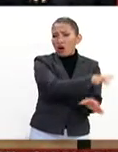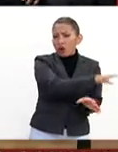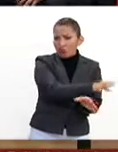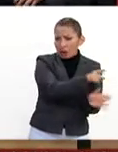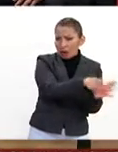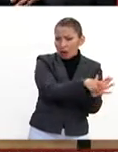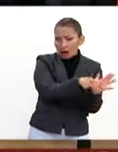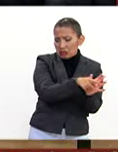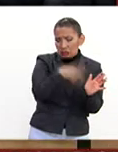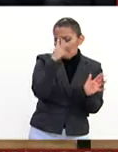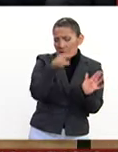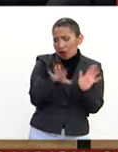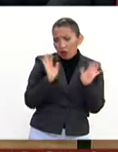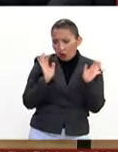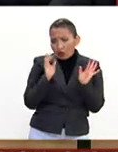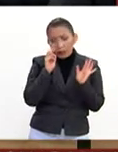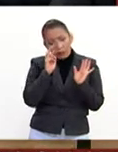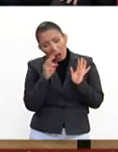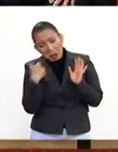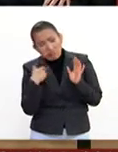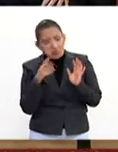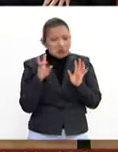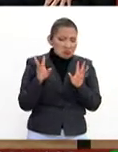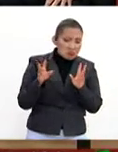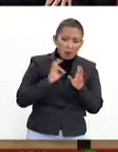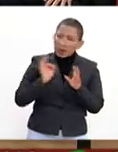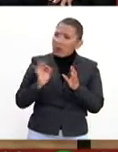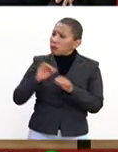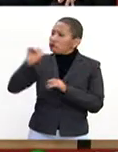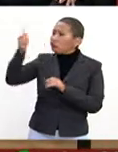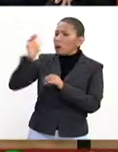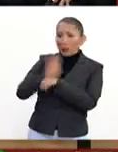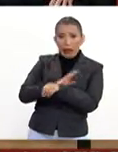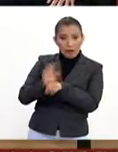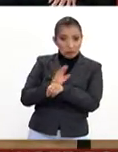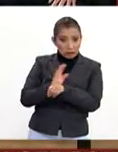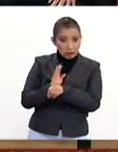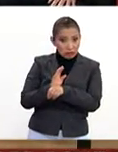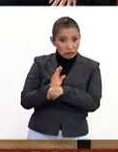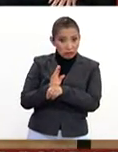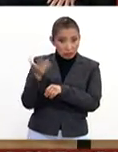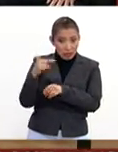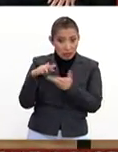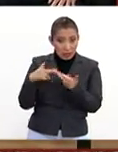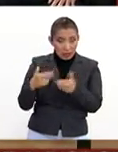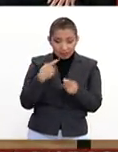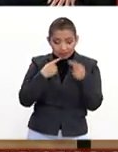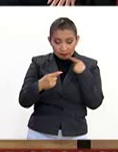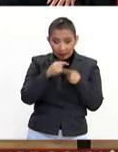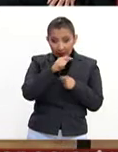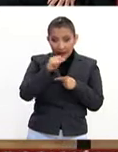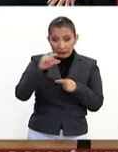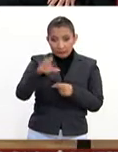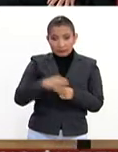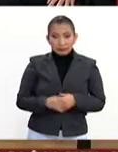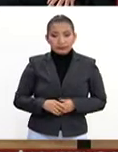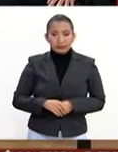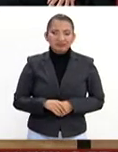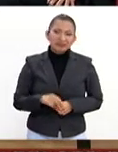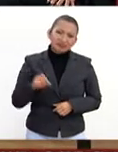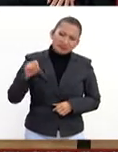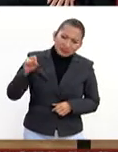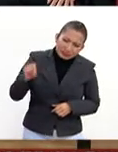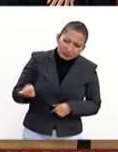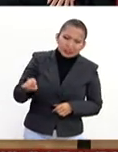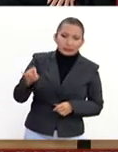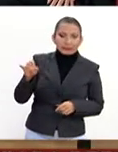tan negativamente en este asunto. Al contrario, se ven muchos escenarios donde podríamos salir beneficiados incluso, ¿no? Sobre todo en la renegociación del Tratado de Libre Comercio. Sí,